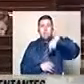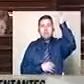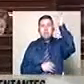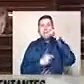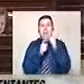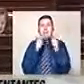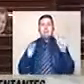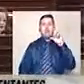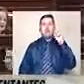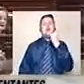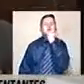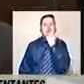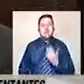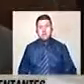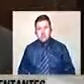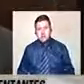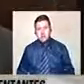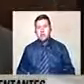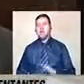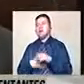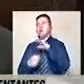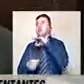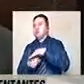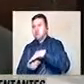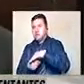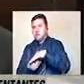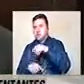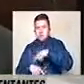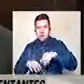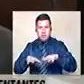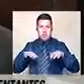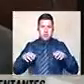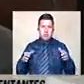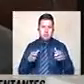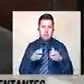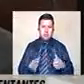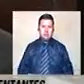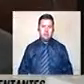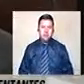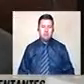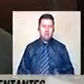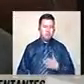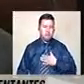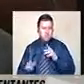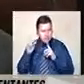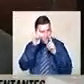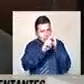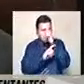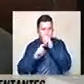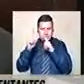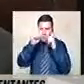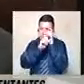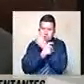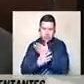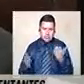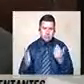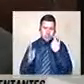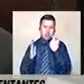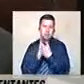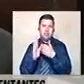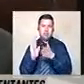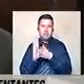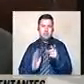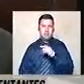mayoritariamente el no y luego votarán si en esta plenaria para la reflexión y para la constancia